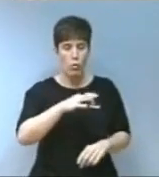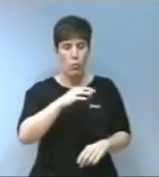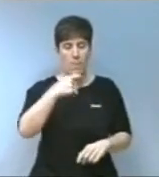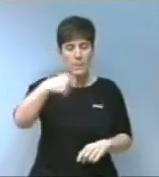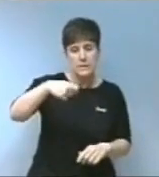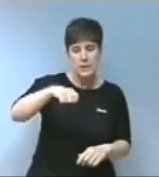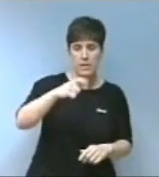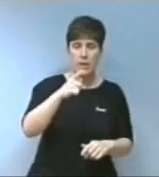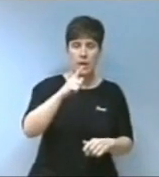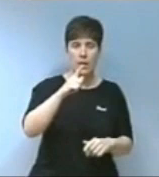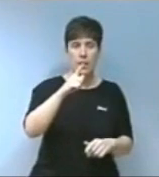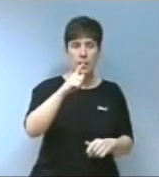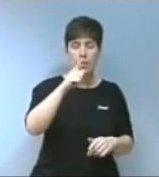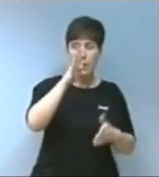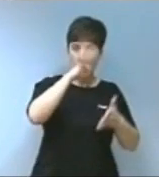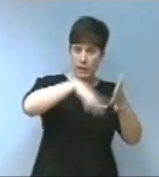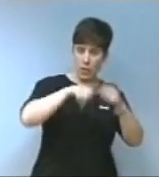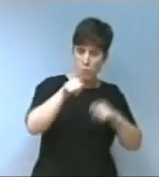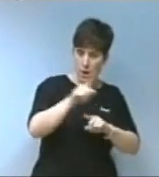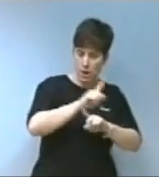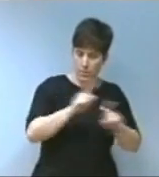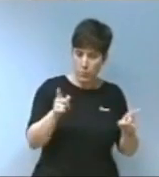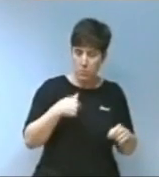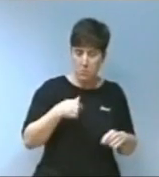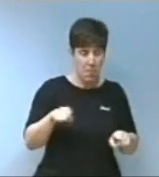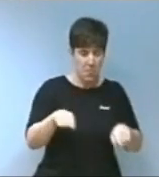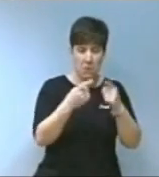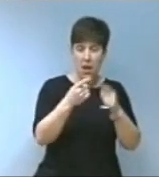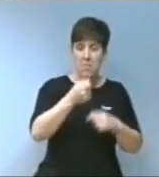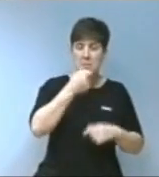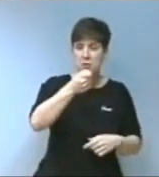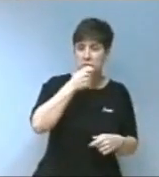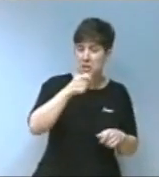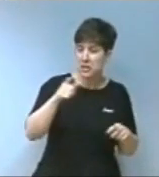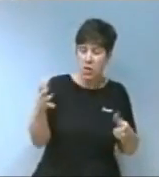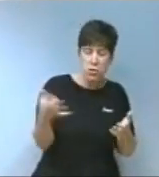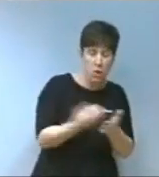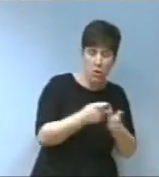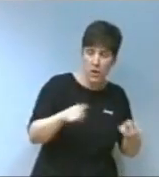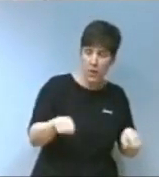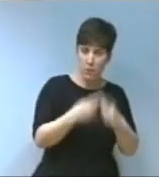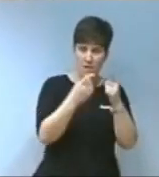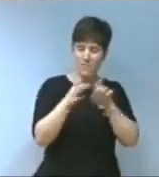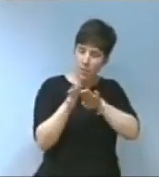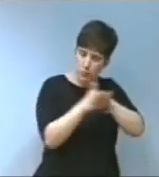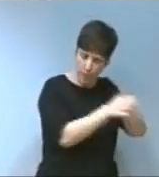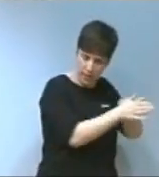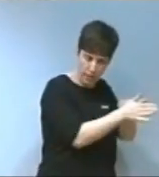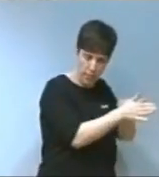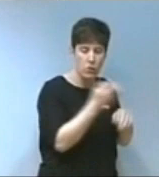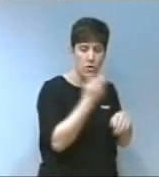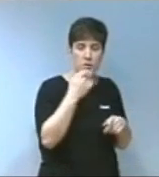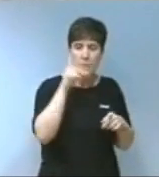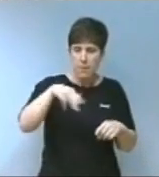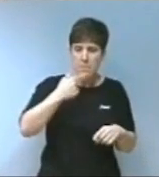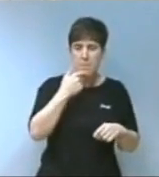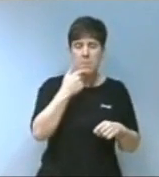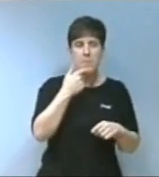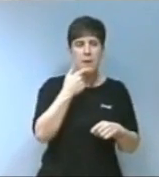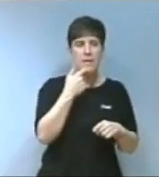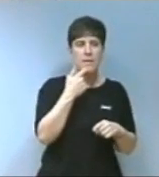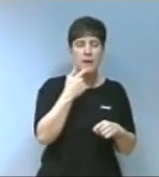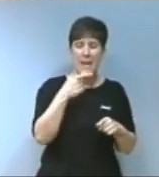da? Parece que al Partido Socialista ya todo le da igual. Vamos a dejarlo a un lado. Vamos a dejar a un lado la ironía de que en el acuerdo también